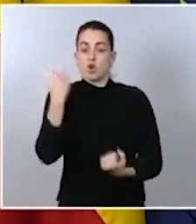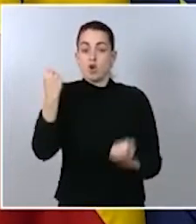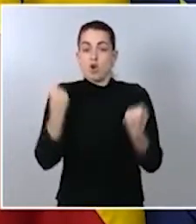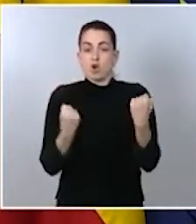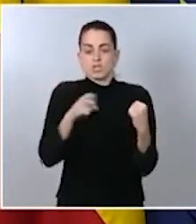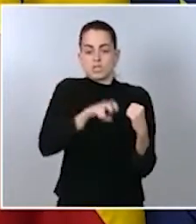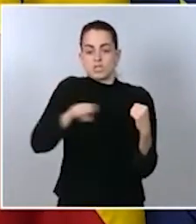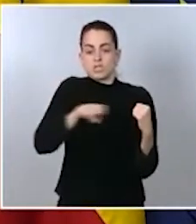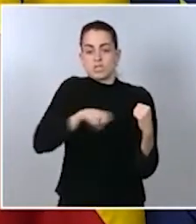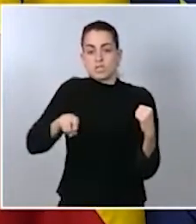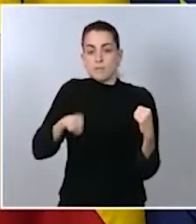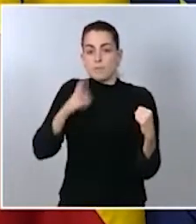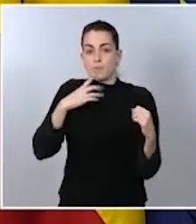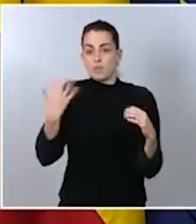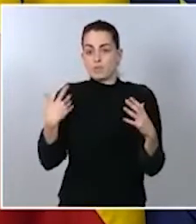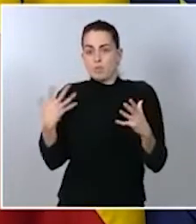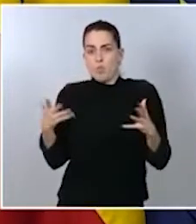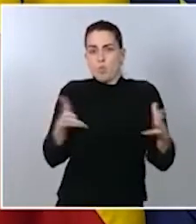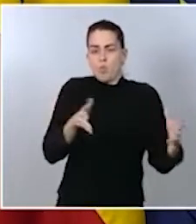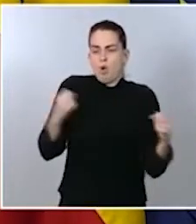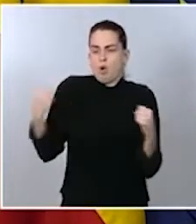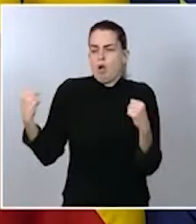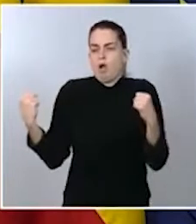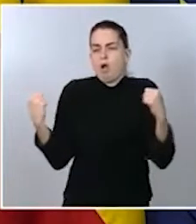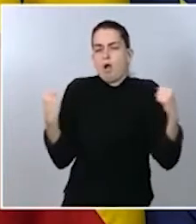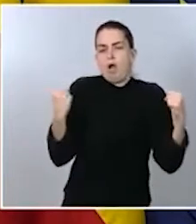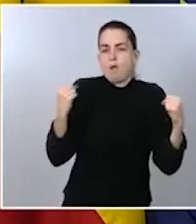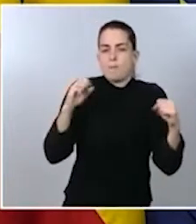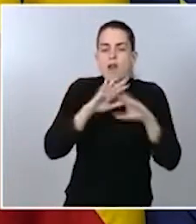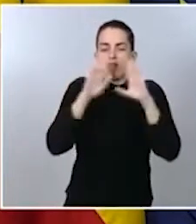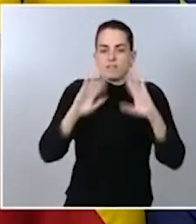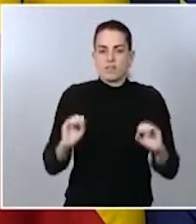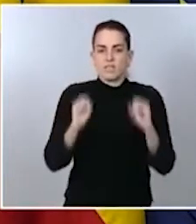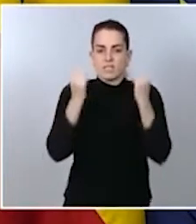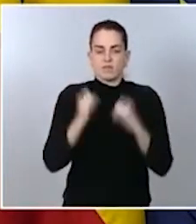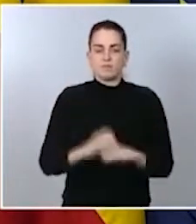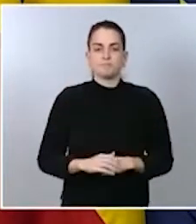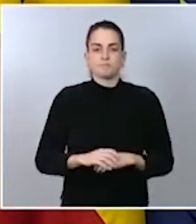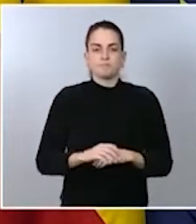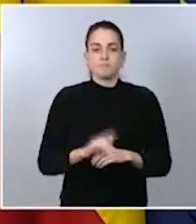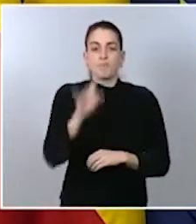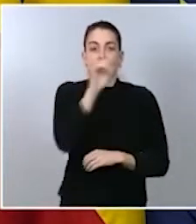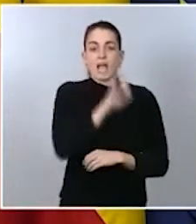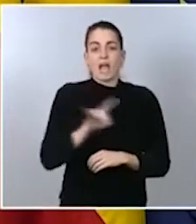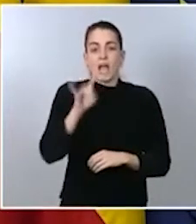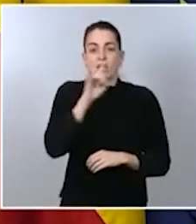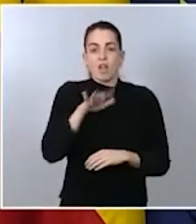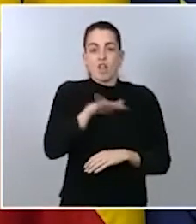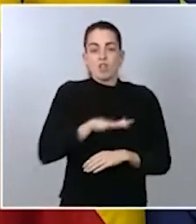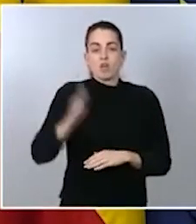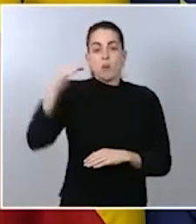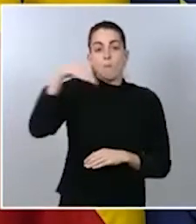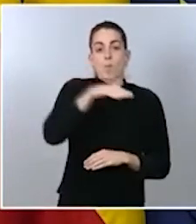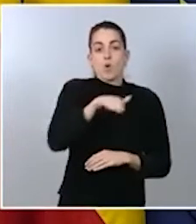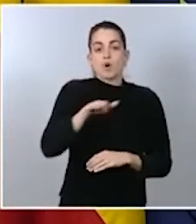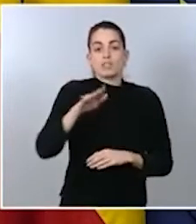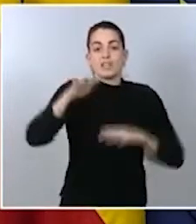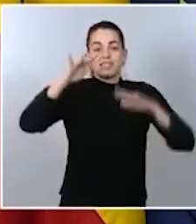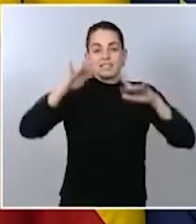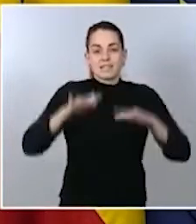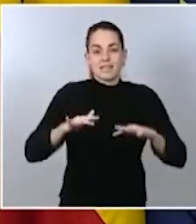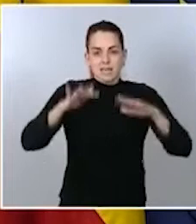la corriente en canarias en concreto en el puerto de las nieves en gran canarias se activó un amplio dispositivo